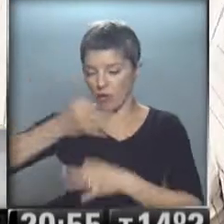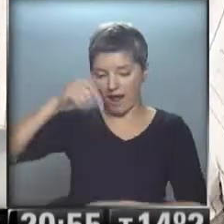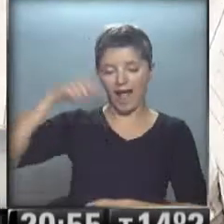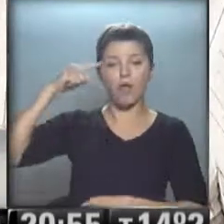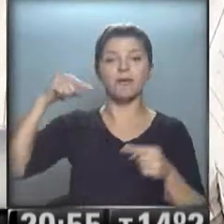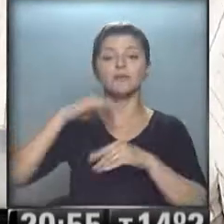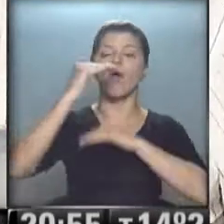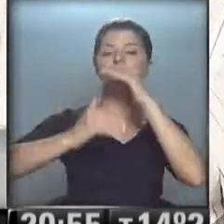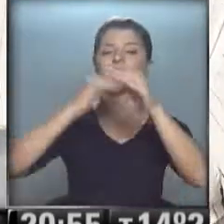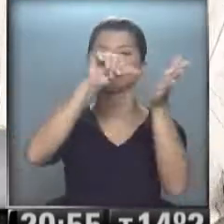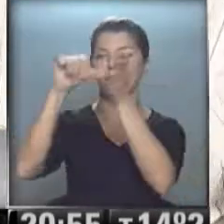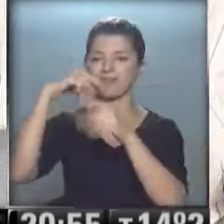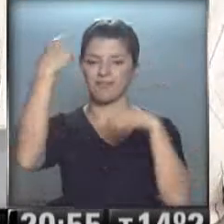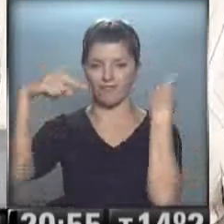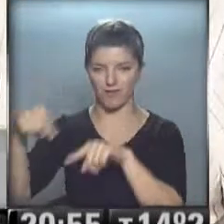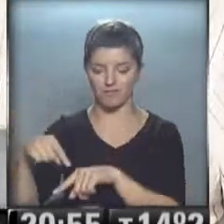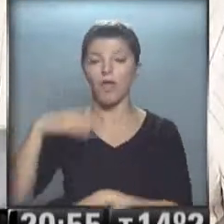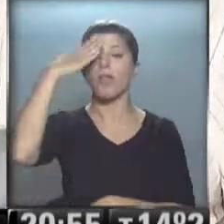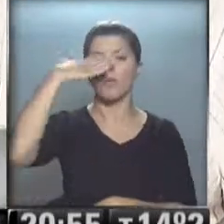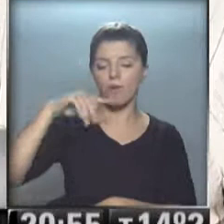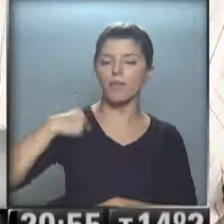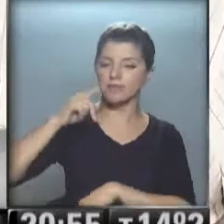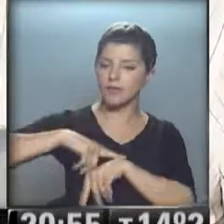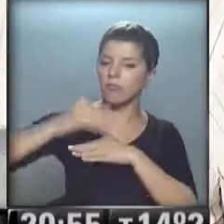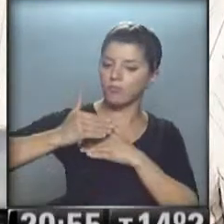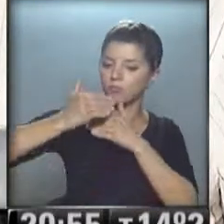naciones. Luego de algunas postergaciones, finalmente todo está